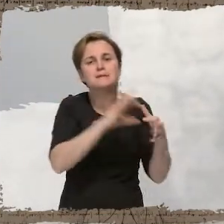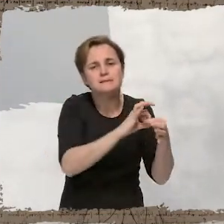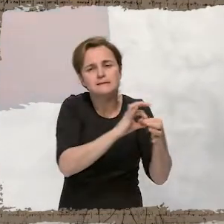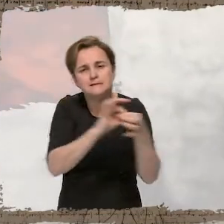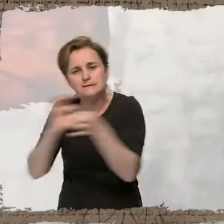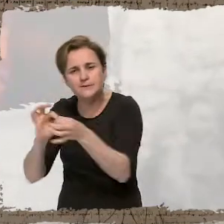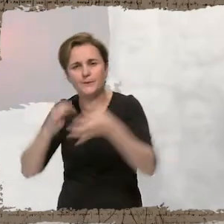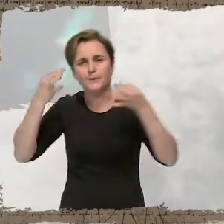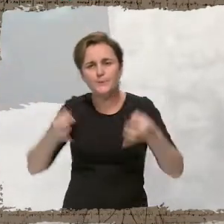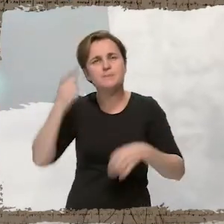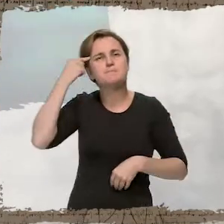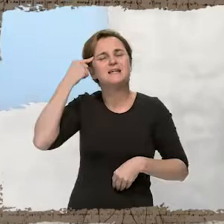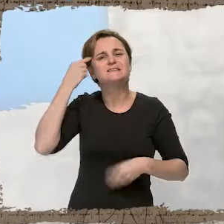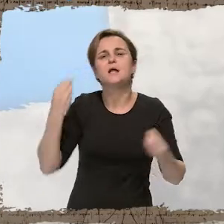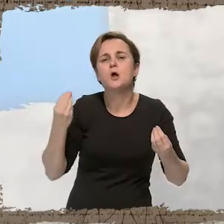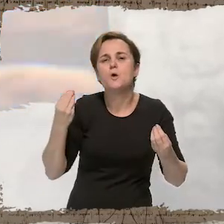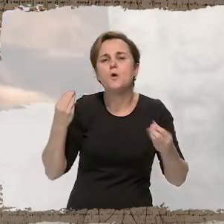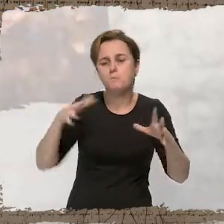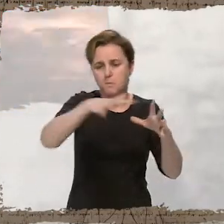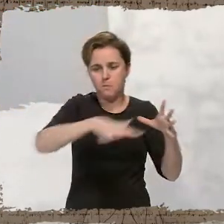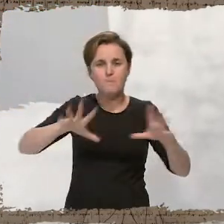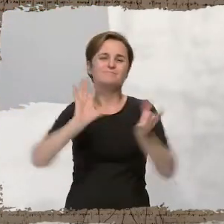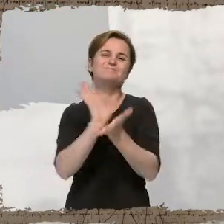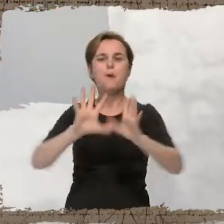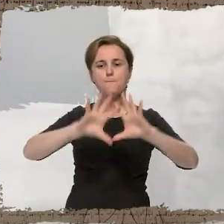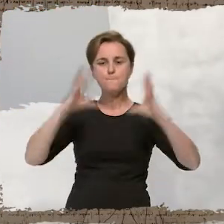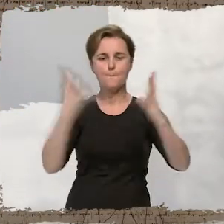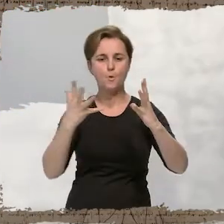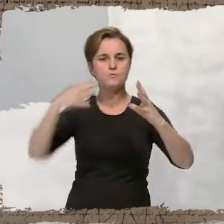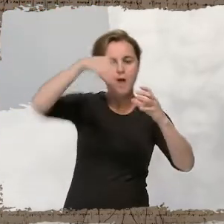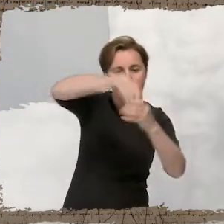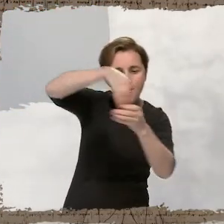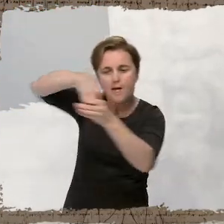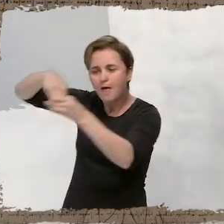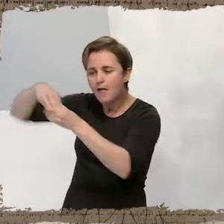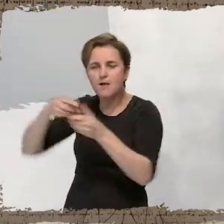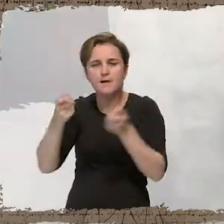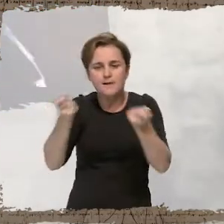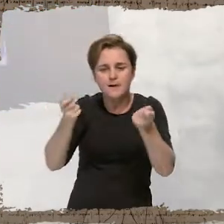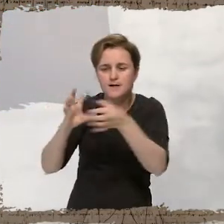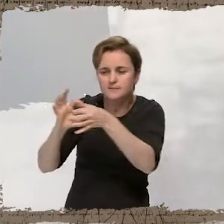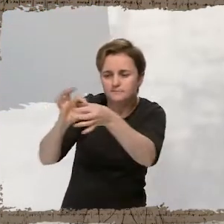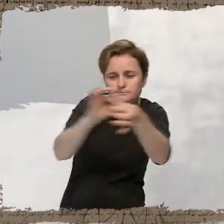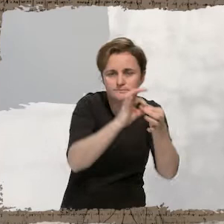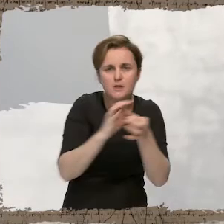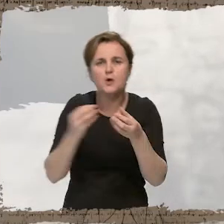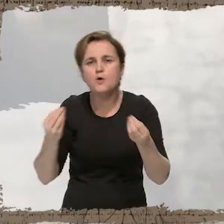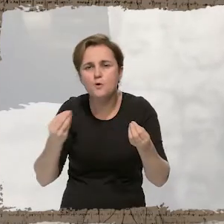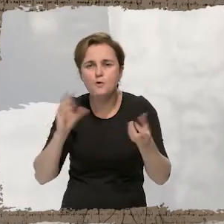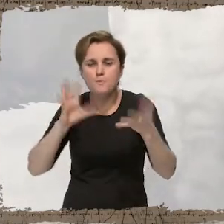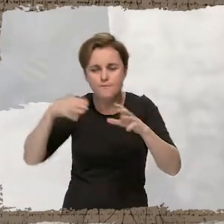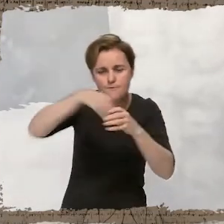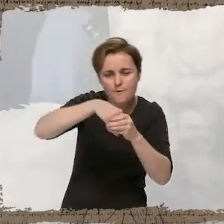manera coordinada tenemos que pensar primero en un mundo y en ese mundo tenemos que poner las reglas es decir como todo va a